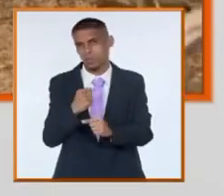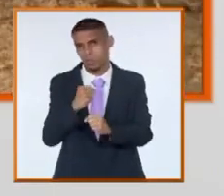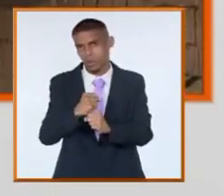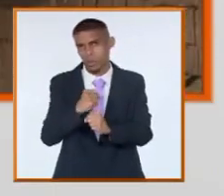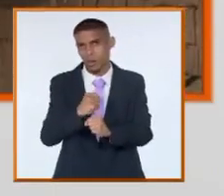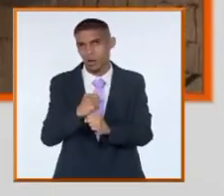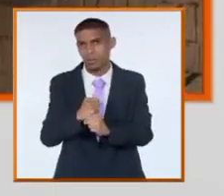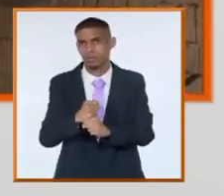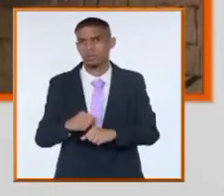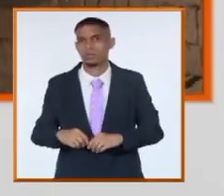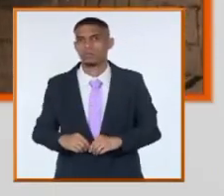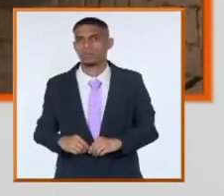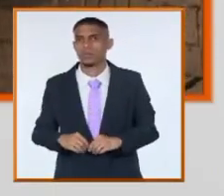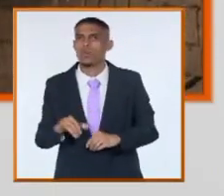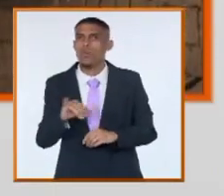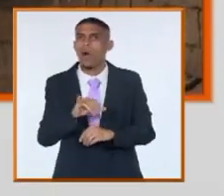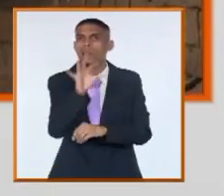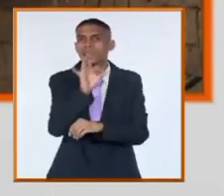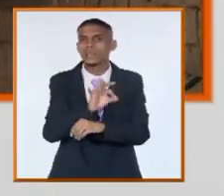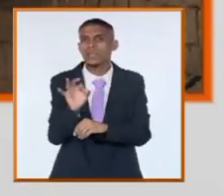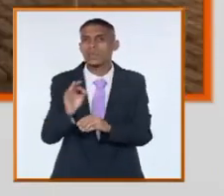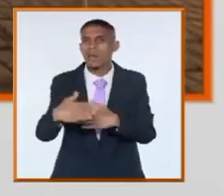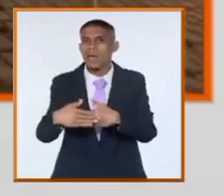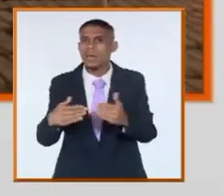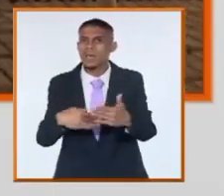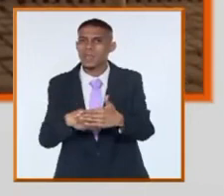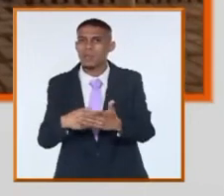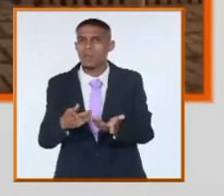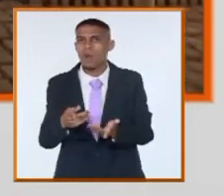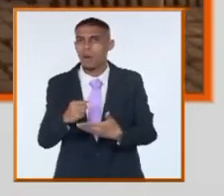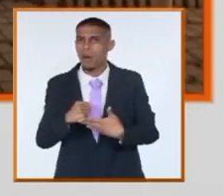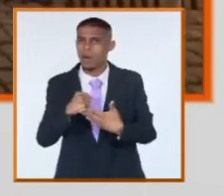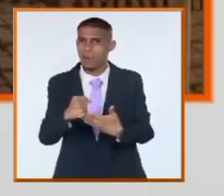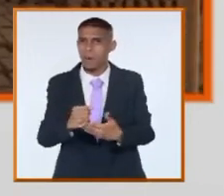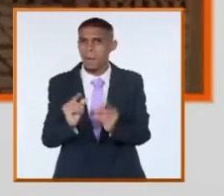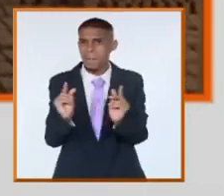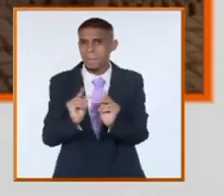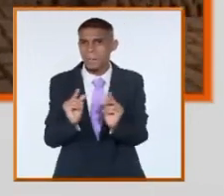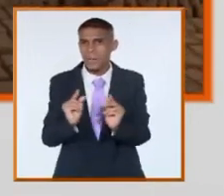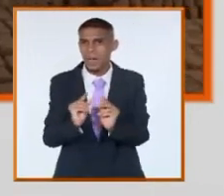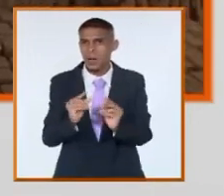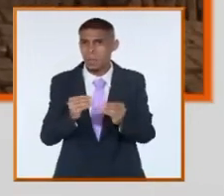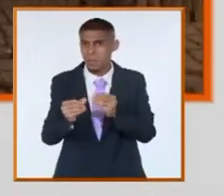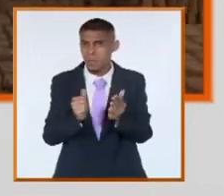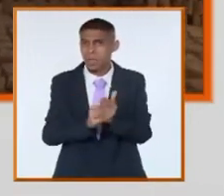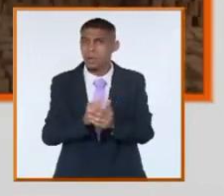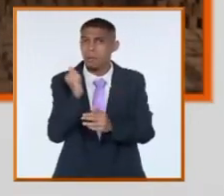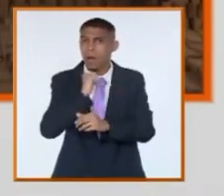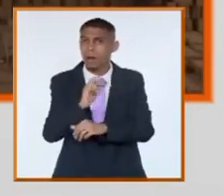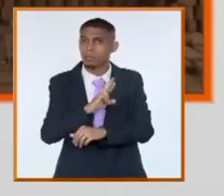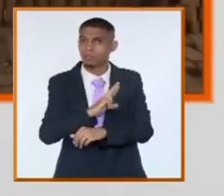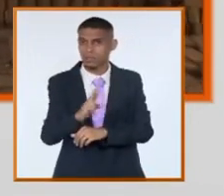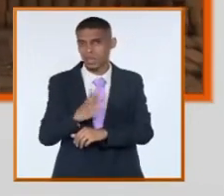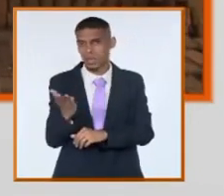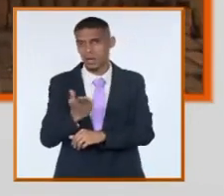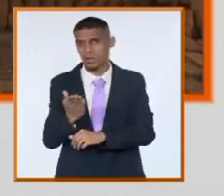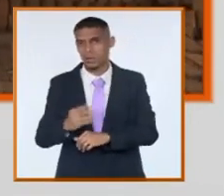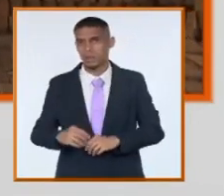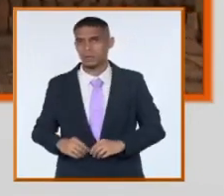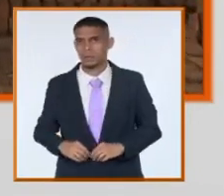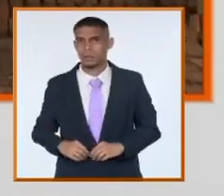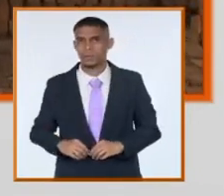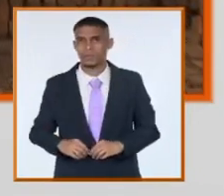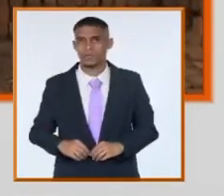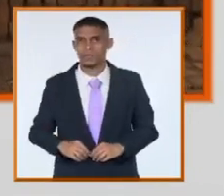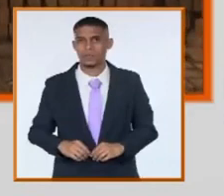las marcas de los modelos de equipo para no diversificar tanto y con menos piezas de repuesto poder dar respuesta o sea que con